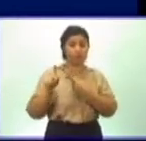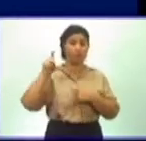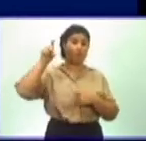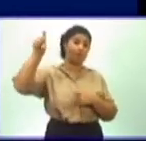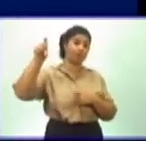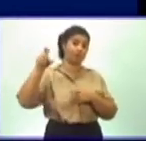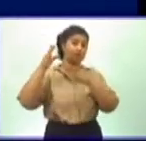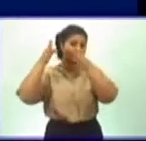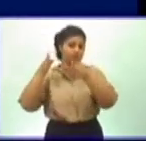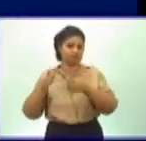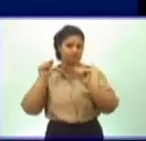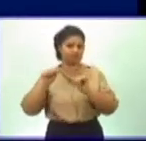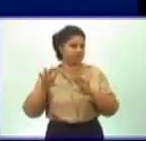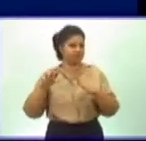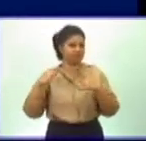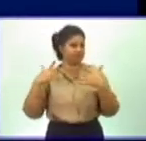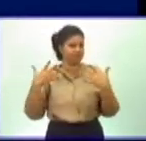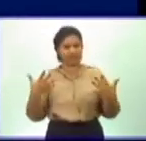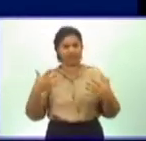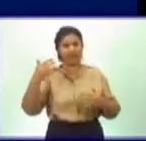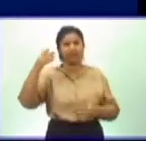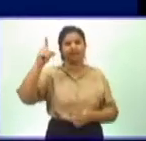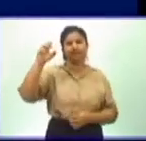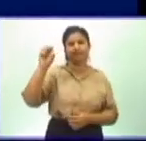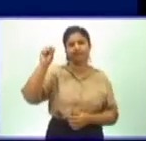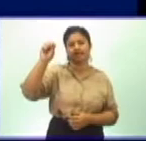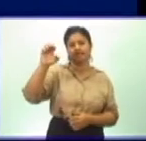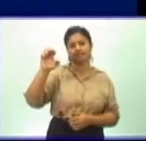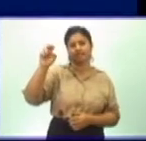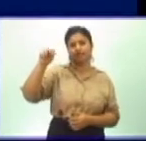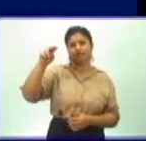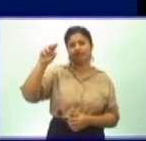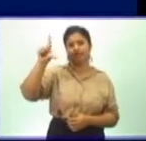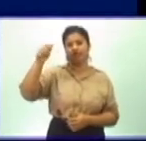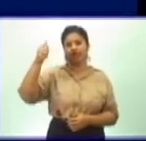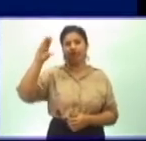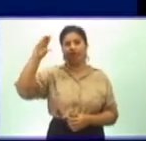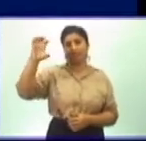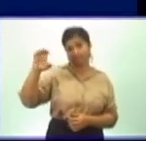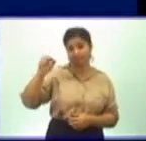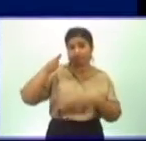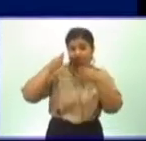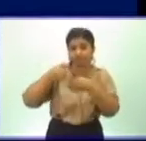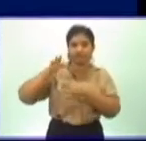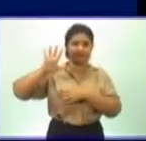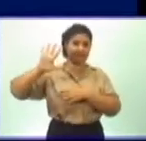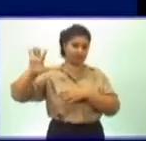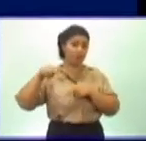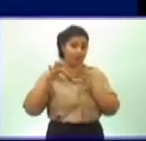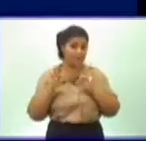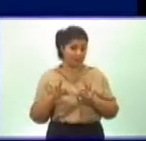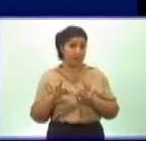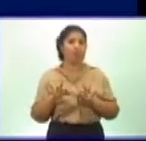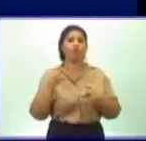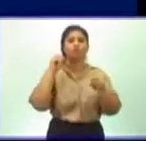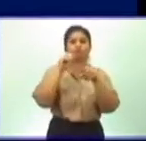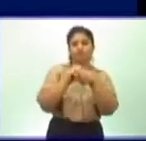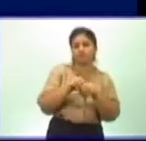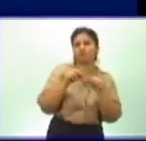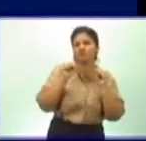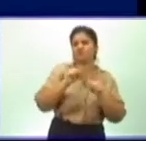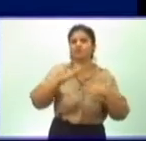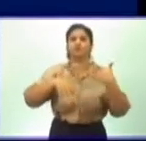acto quinto. Todo ello se desarrolla en un mismo escenario. ¿Cuál